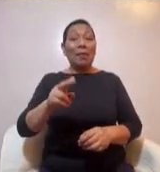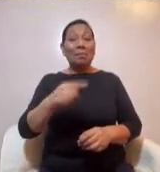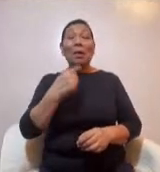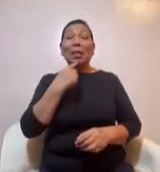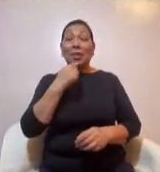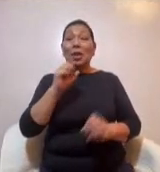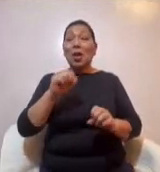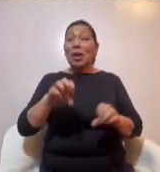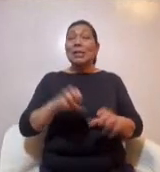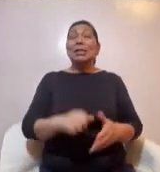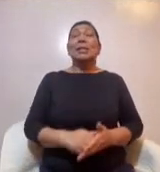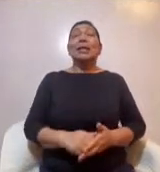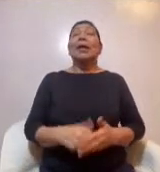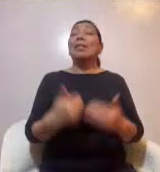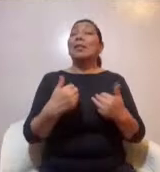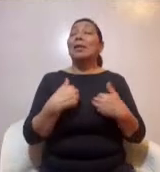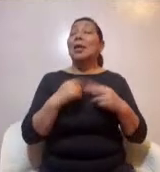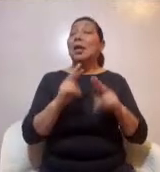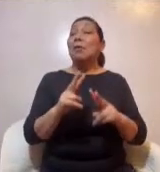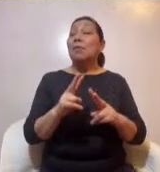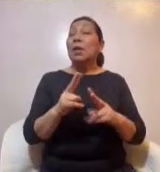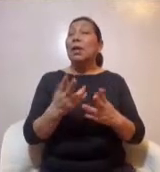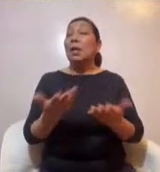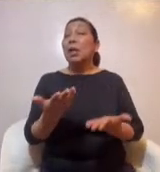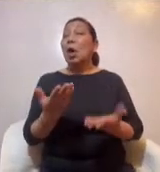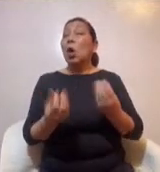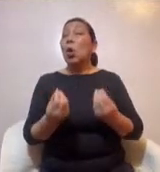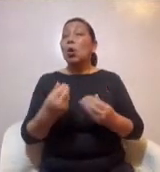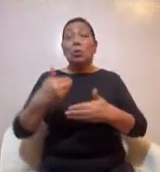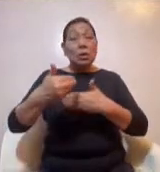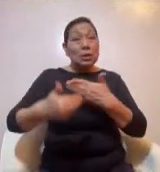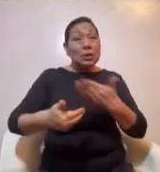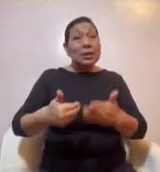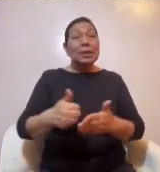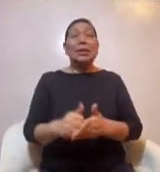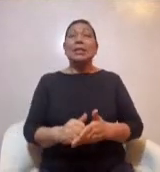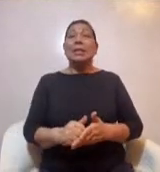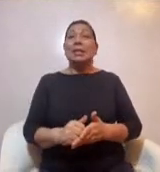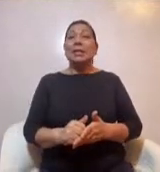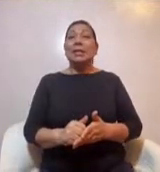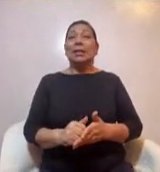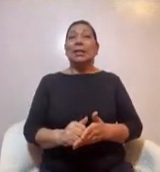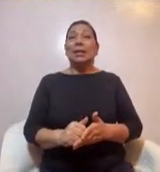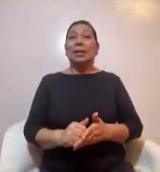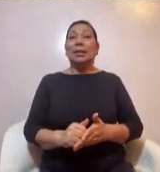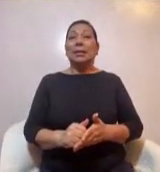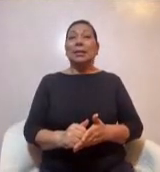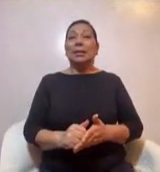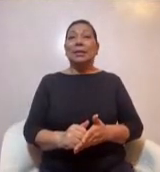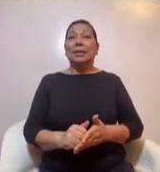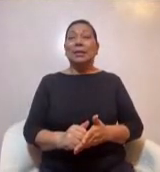magistrada Ledesma sí lo hace, tiene que ver con la operación que generó el